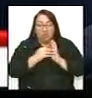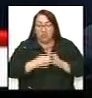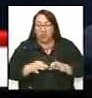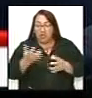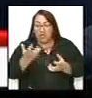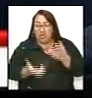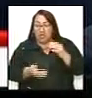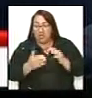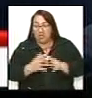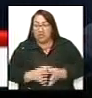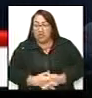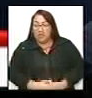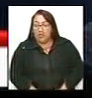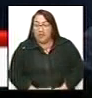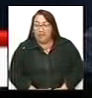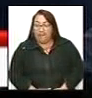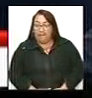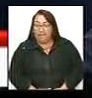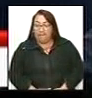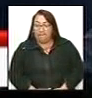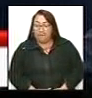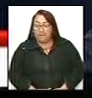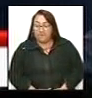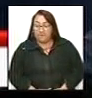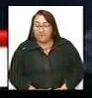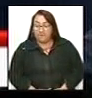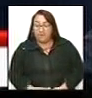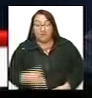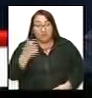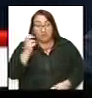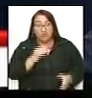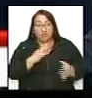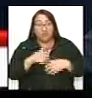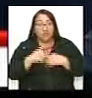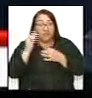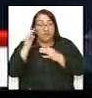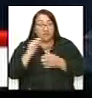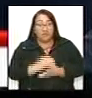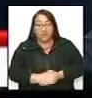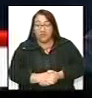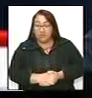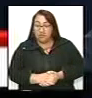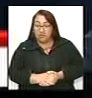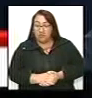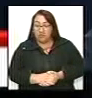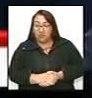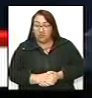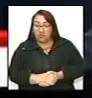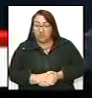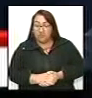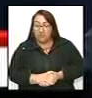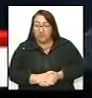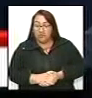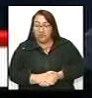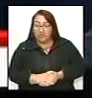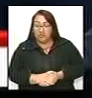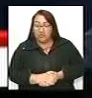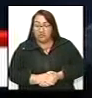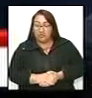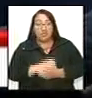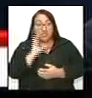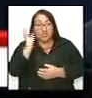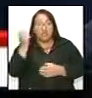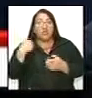calor a la vivienda estuve escuchando parte de las exposiciones y creo que debemos